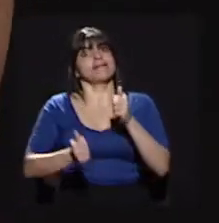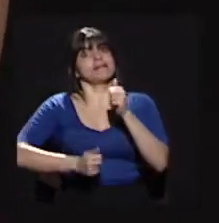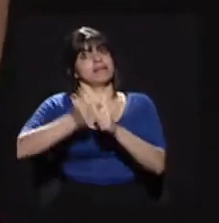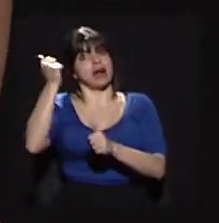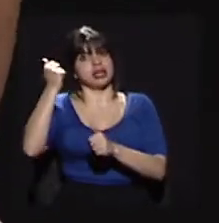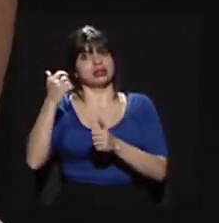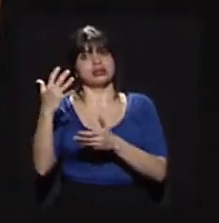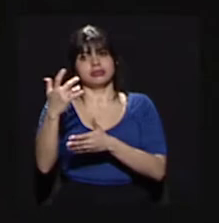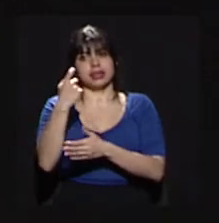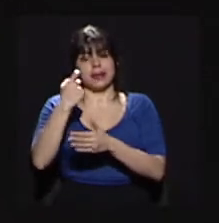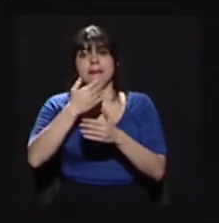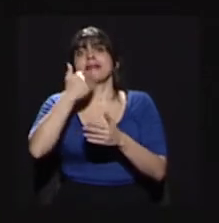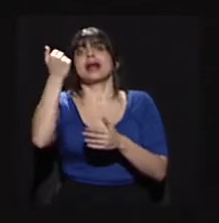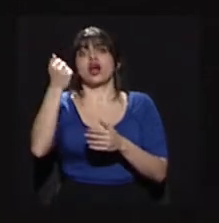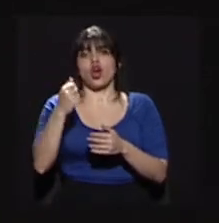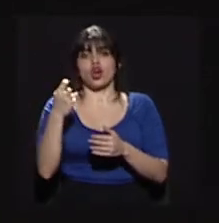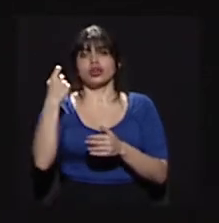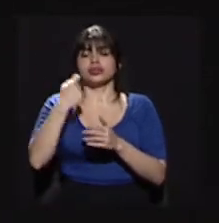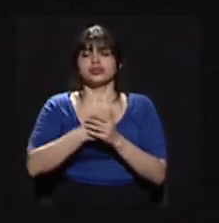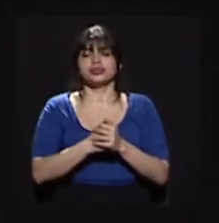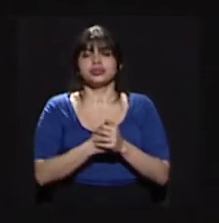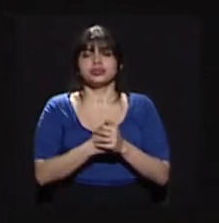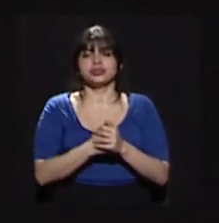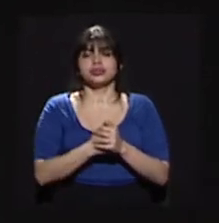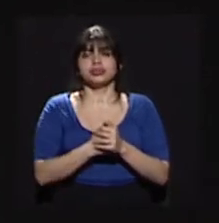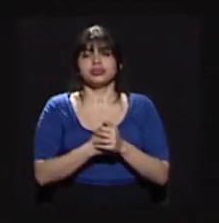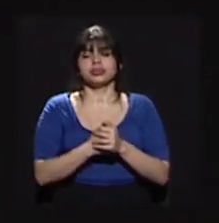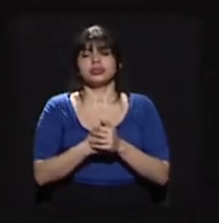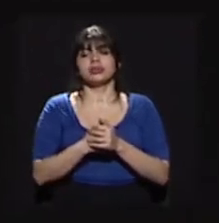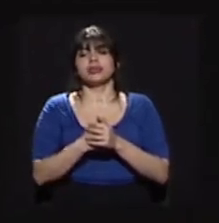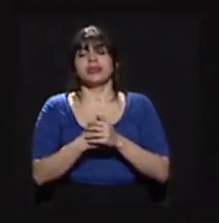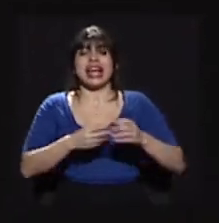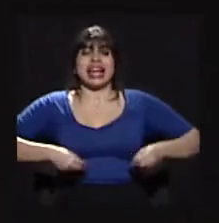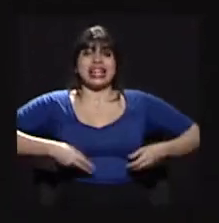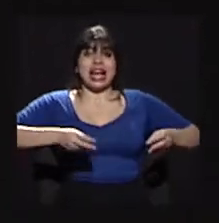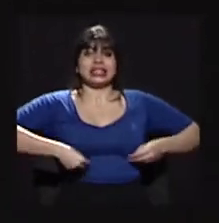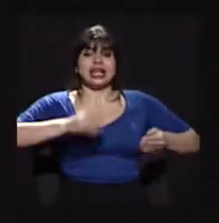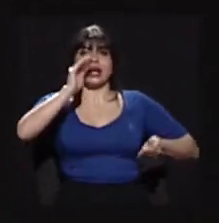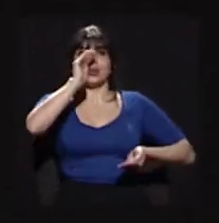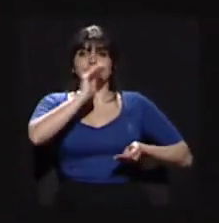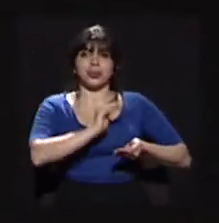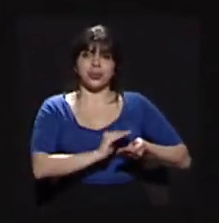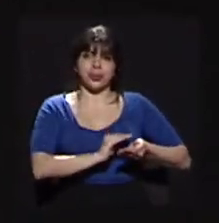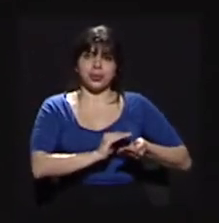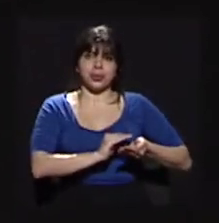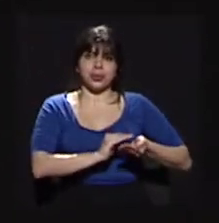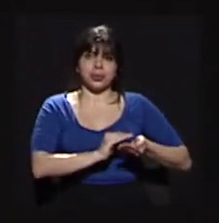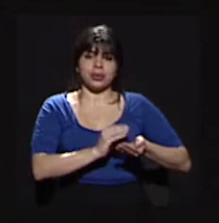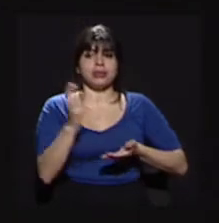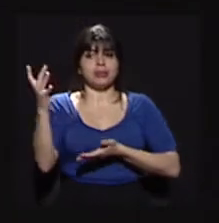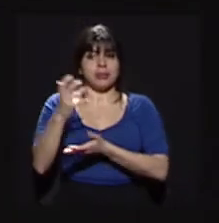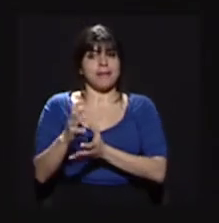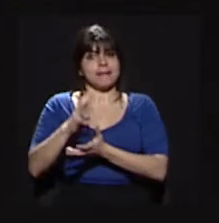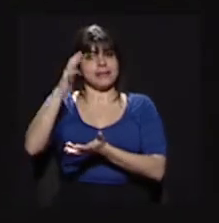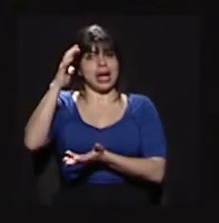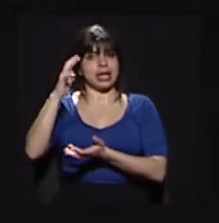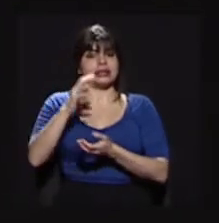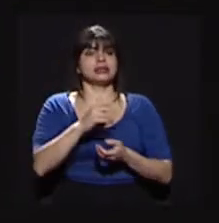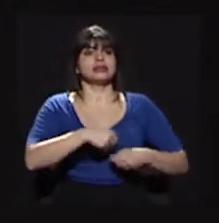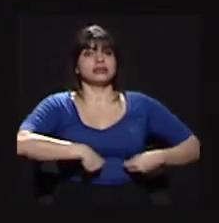y mejor gastan mucho menos y además